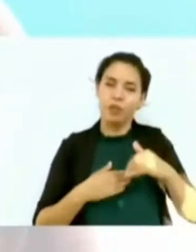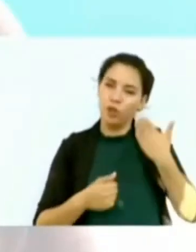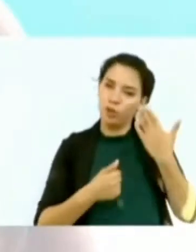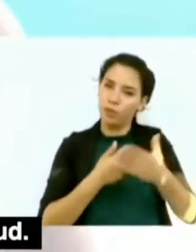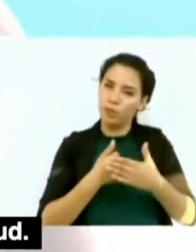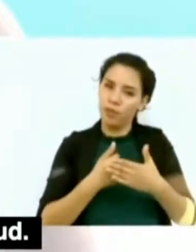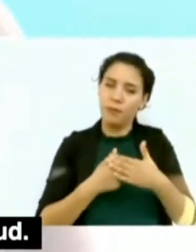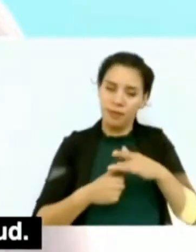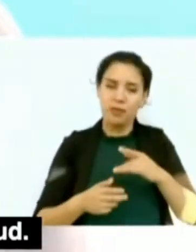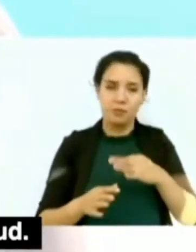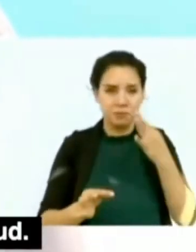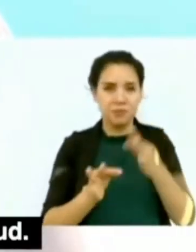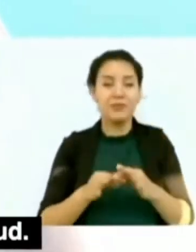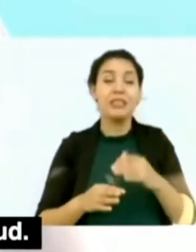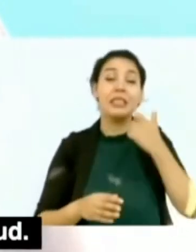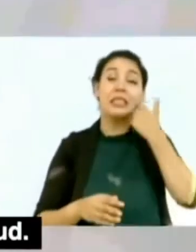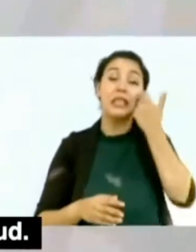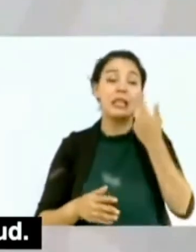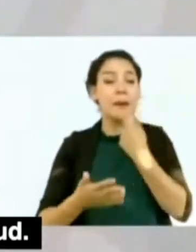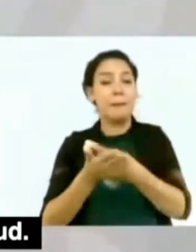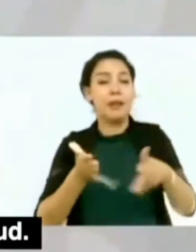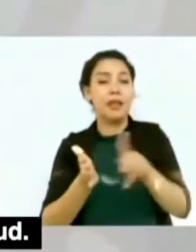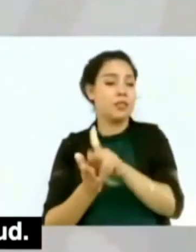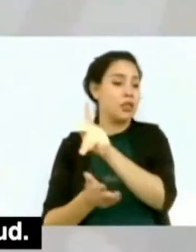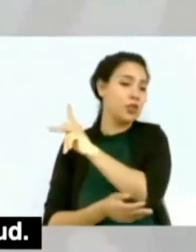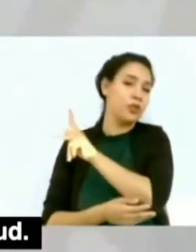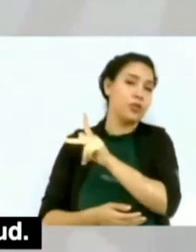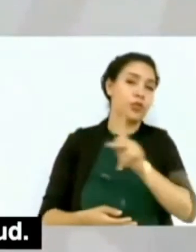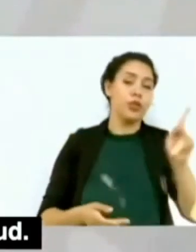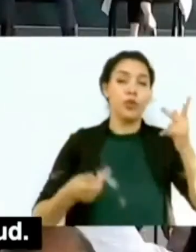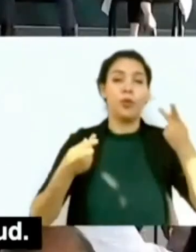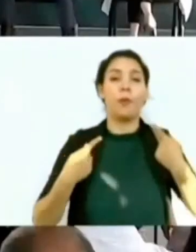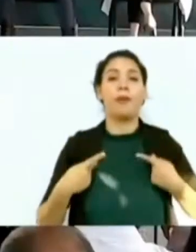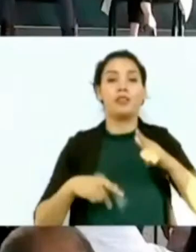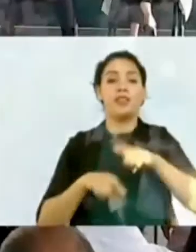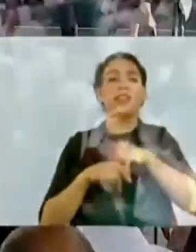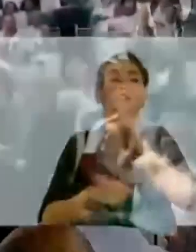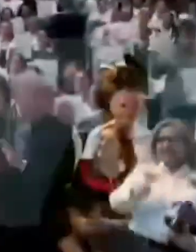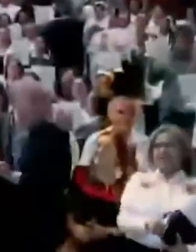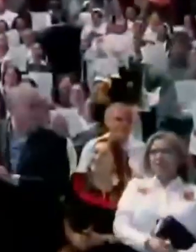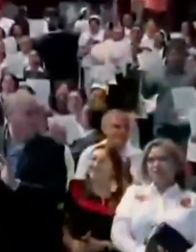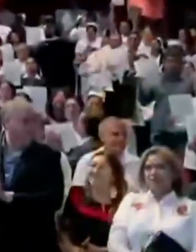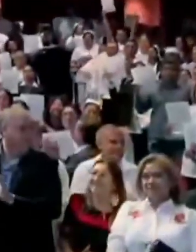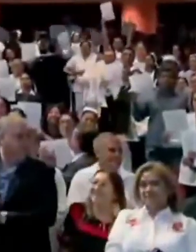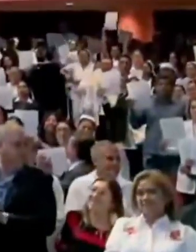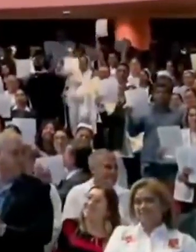cumplir. Vamos a basificar a todos los trabajadores de la salud.